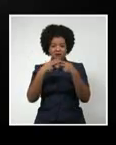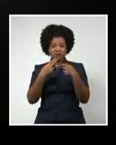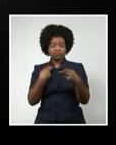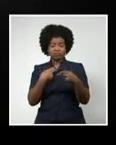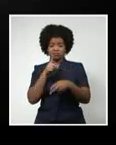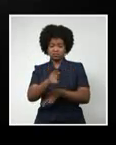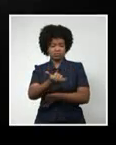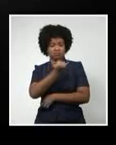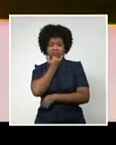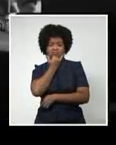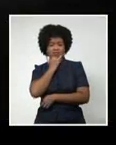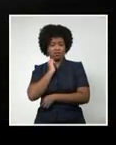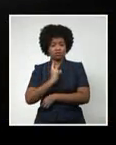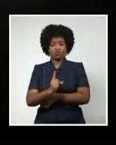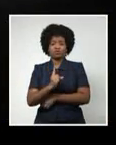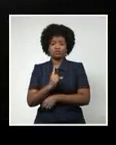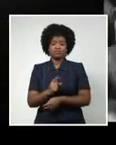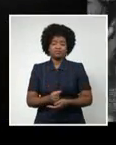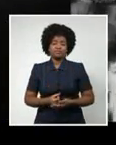Se equivocaron.